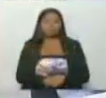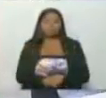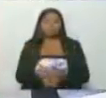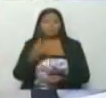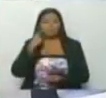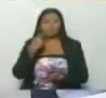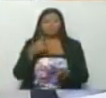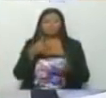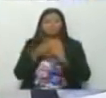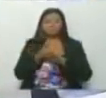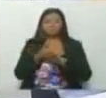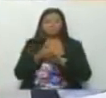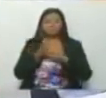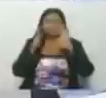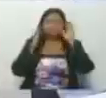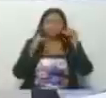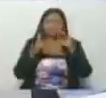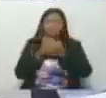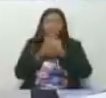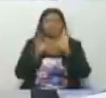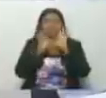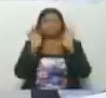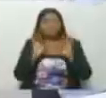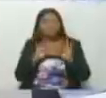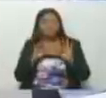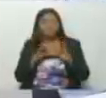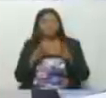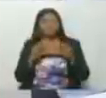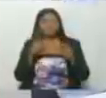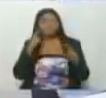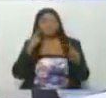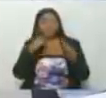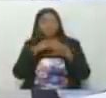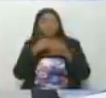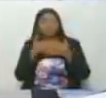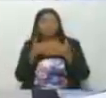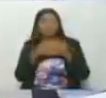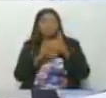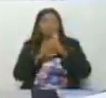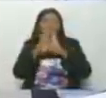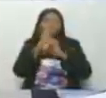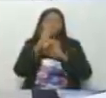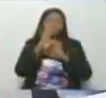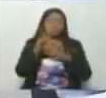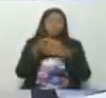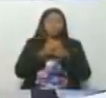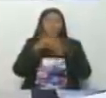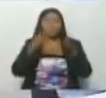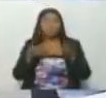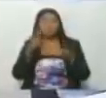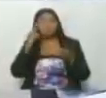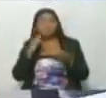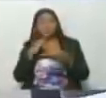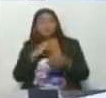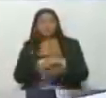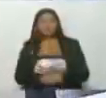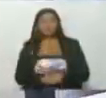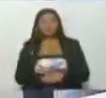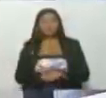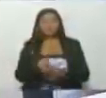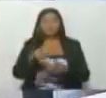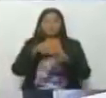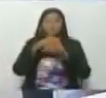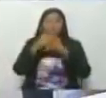obedece a la forma muy coherente como viene desarrollando el gobierno bolivariano esta